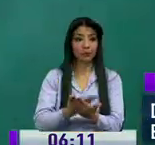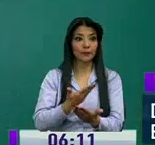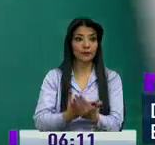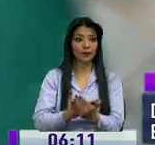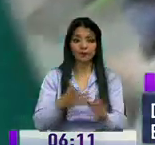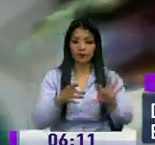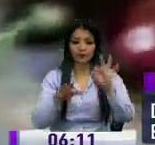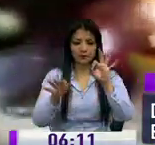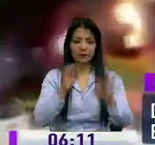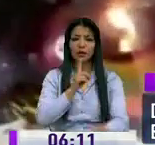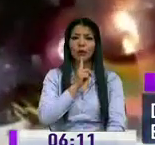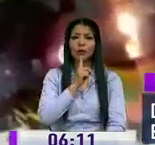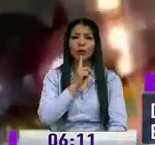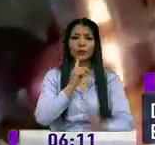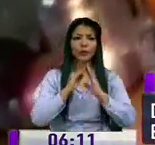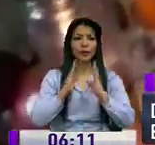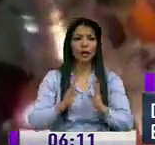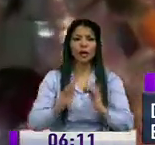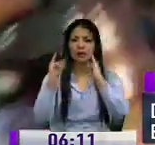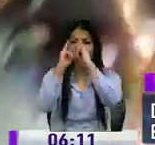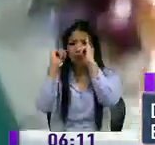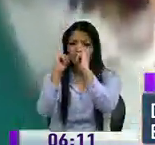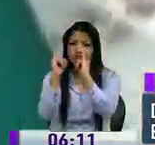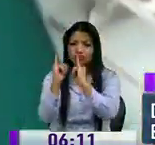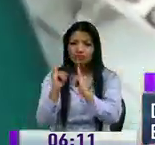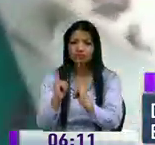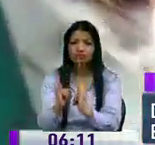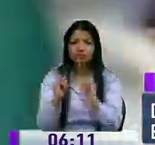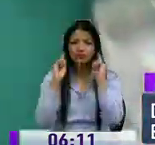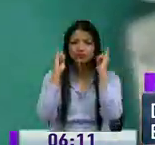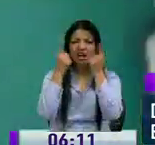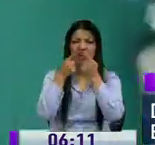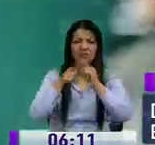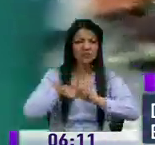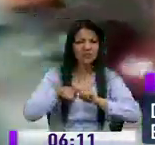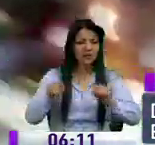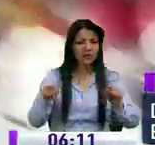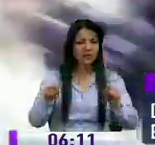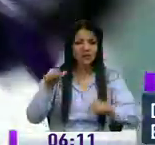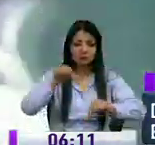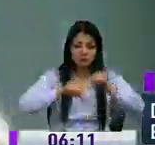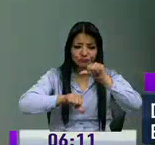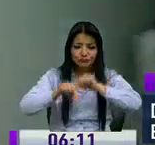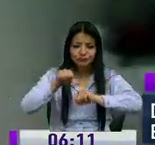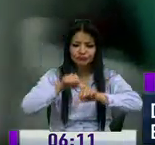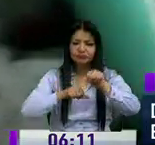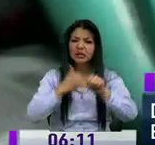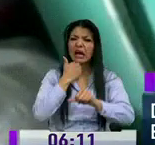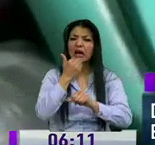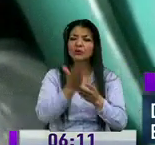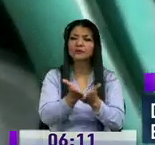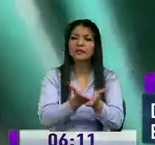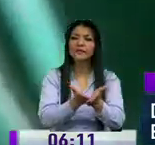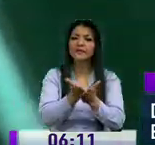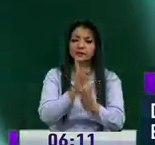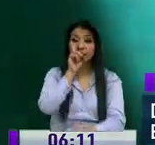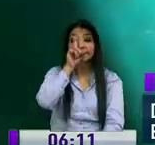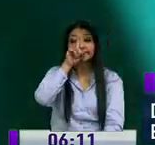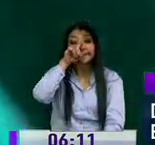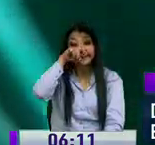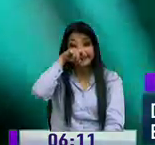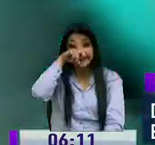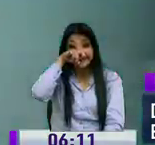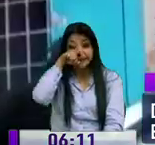encontrar velas, imágenes de santos y hasta algunas sustancias que serían parte de un supuesto servicio de brujerías al cual se dedicaban